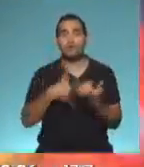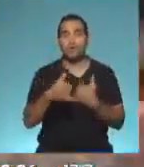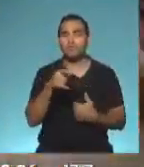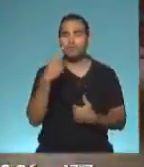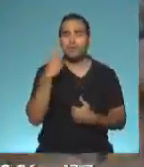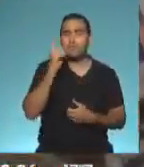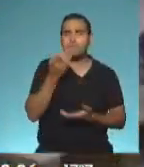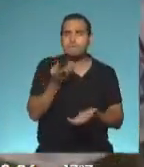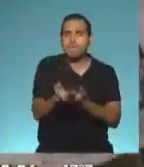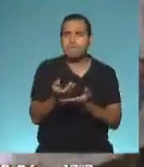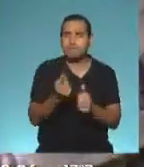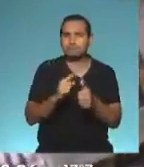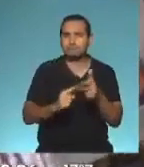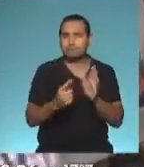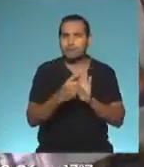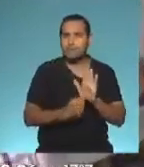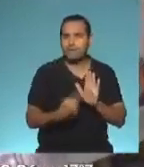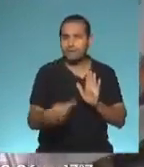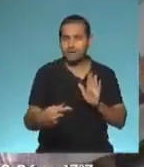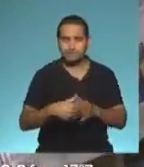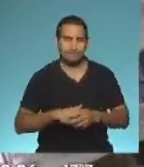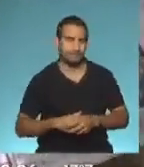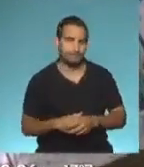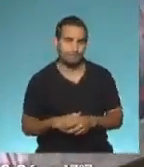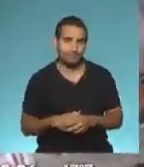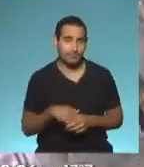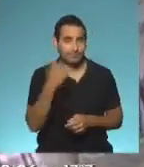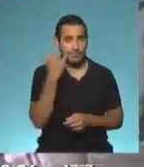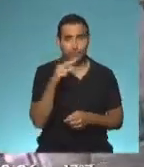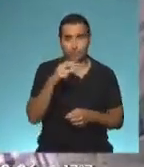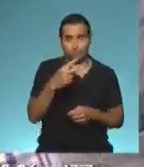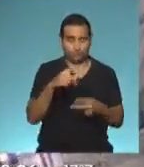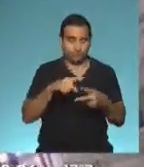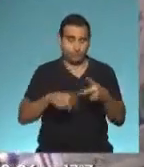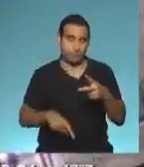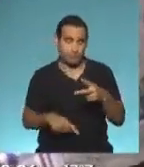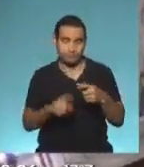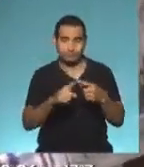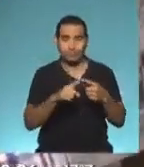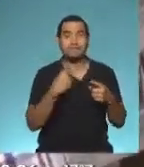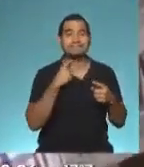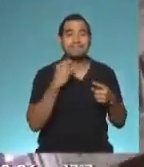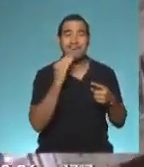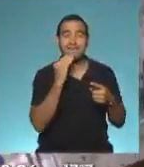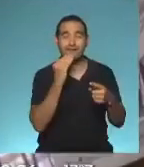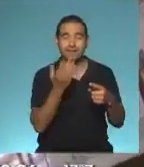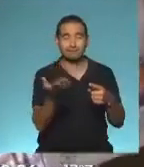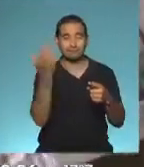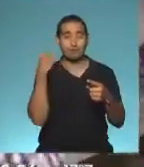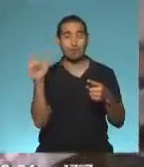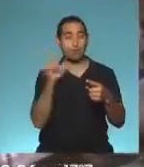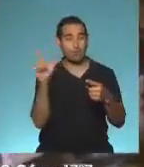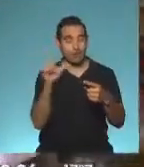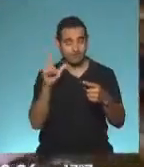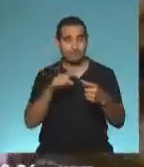condiciones para abrir bueno mira estos son dos pasos el primer paso fue el 13 de abril que fue el lunes en donde